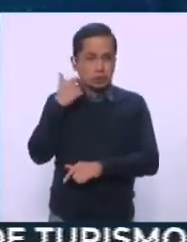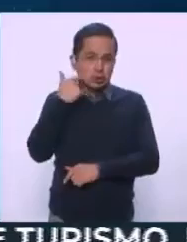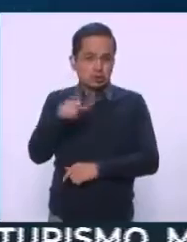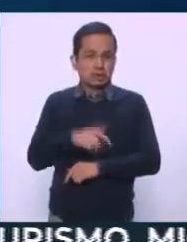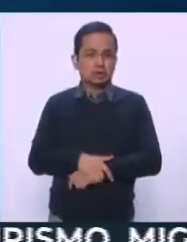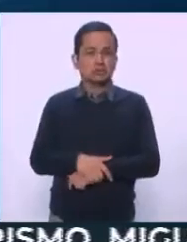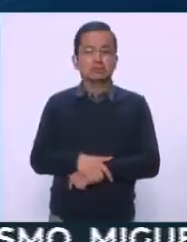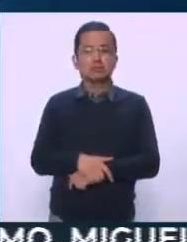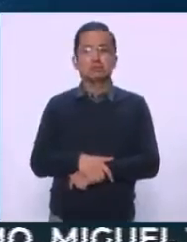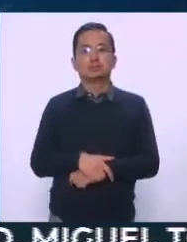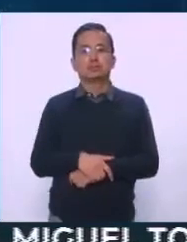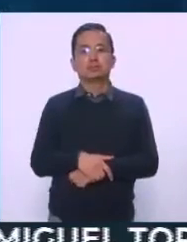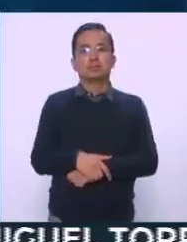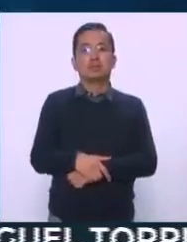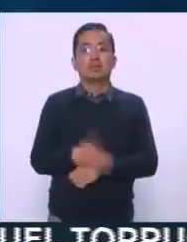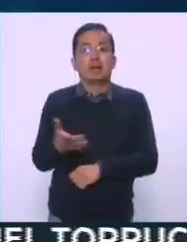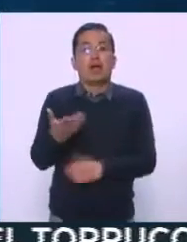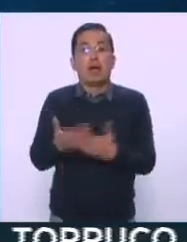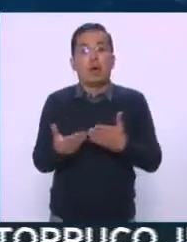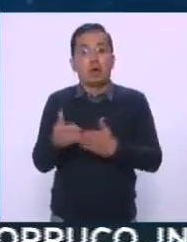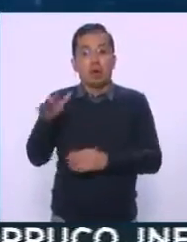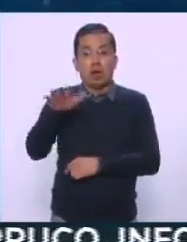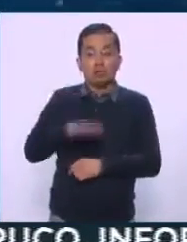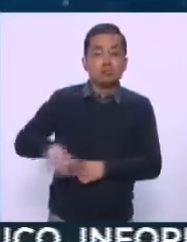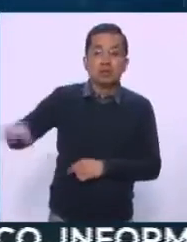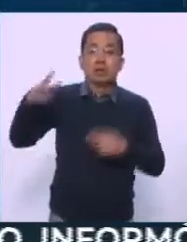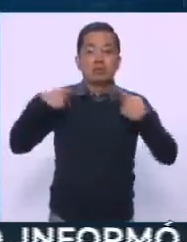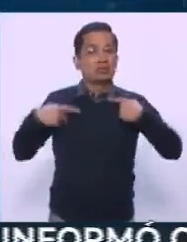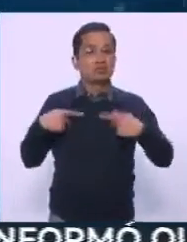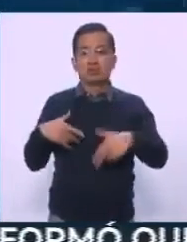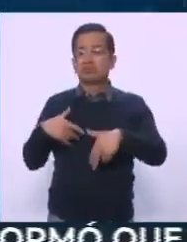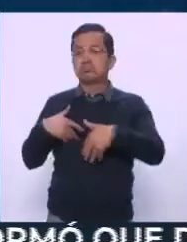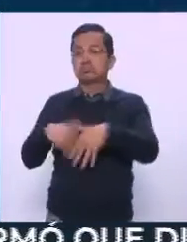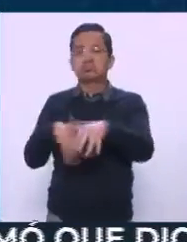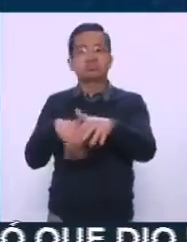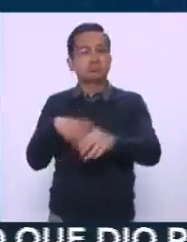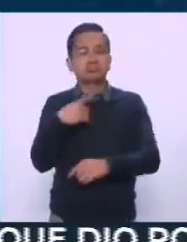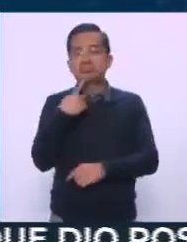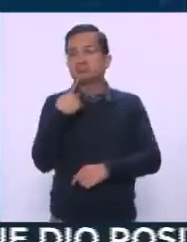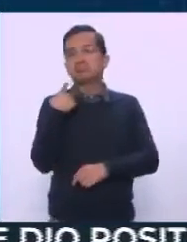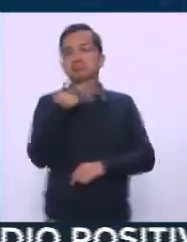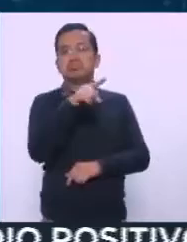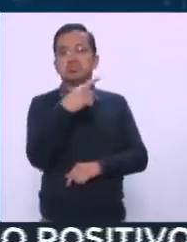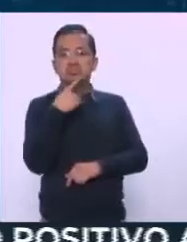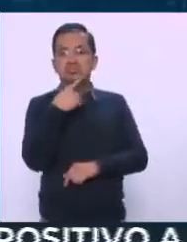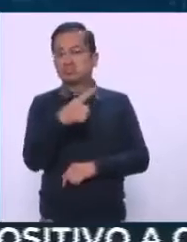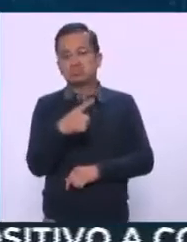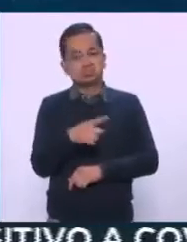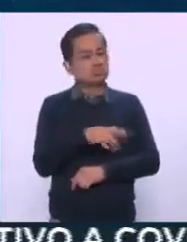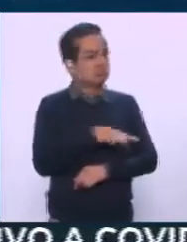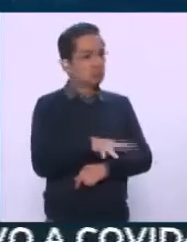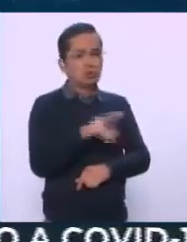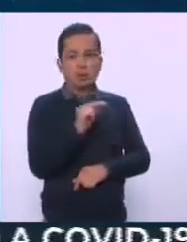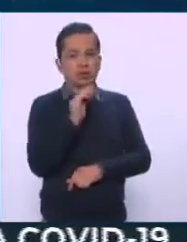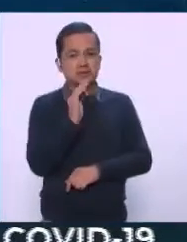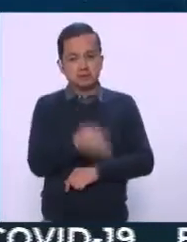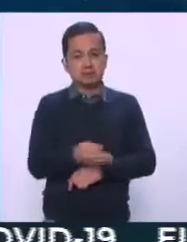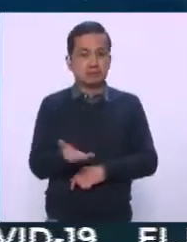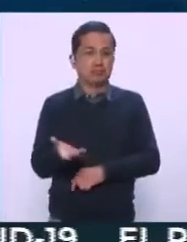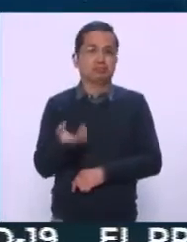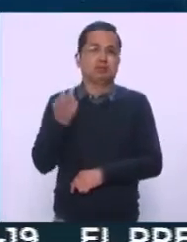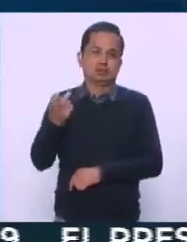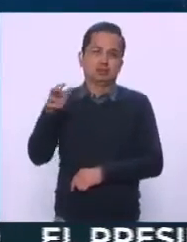haber pues reclamos, y empiezan a haber situaciones de tensión, que ya